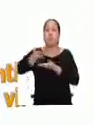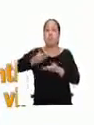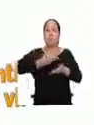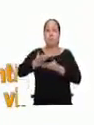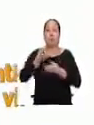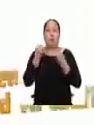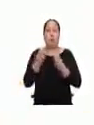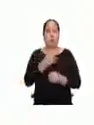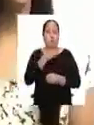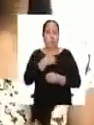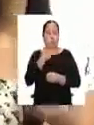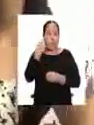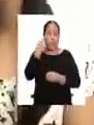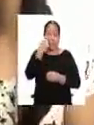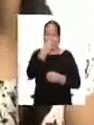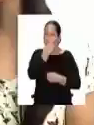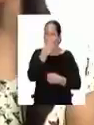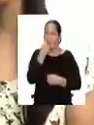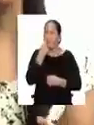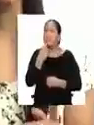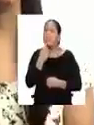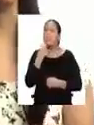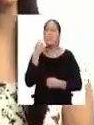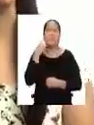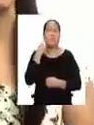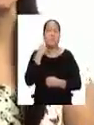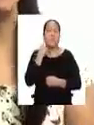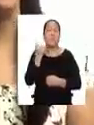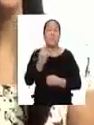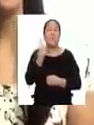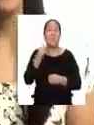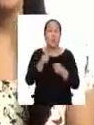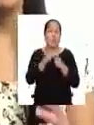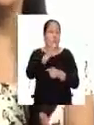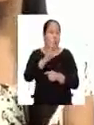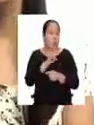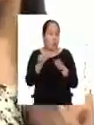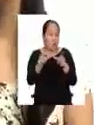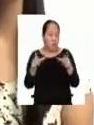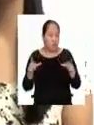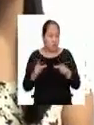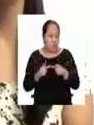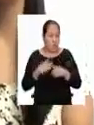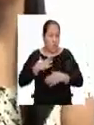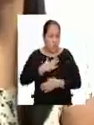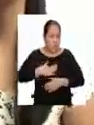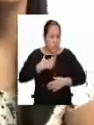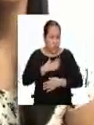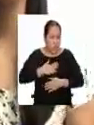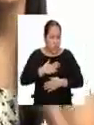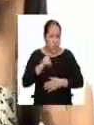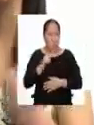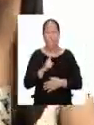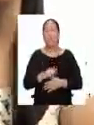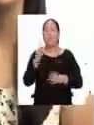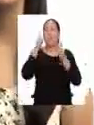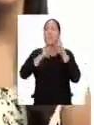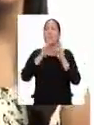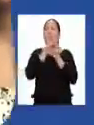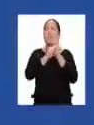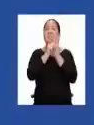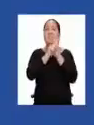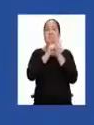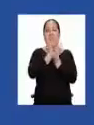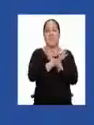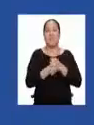a esta realidad virtual? ¿Solo se utilizan para espacios de diversión? Esta y otras preguntas las resolveremos en el siguiente